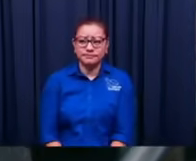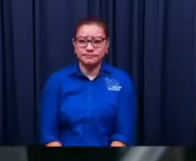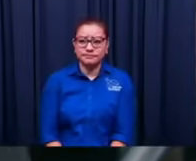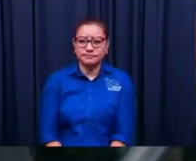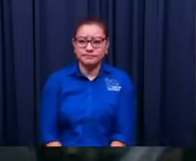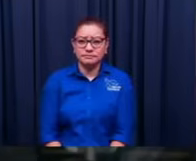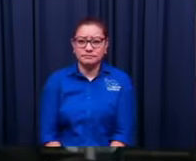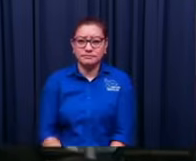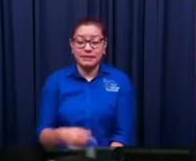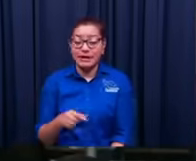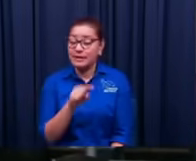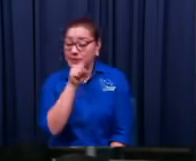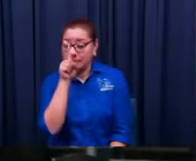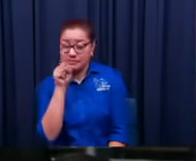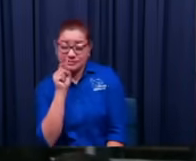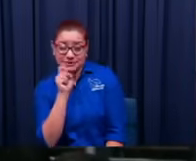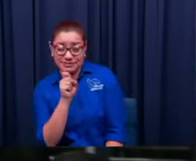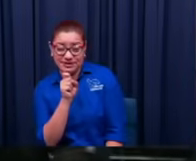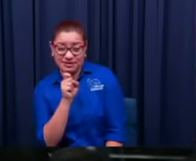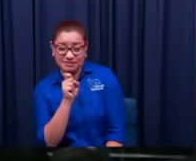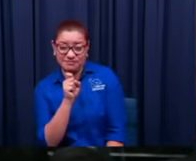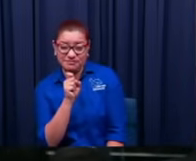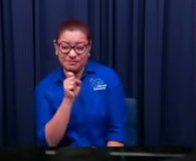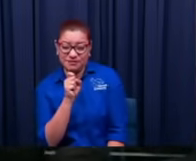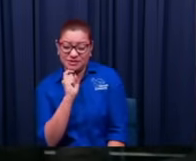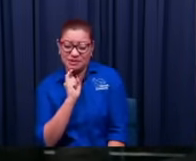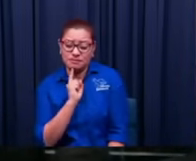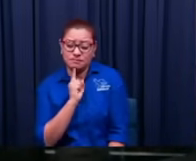¿Quieres que me ponga más rudo?